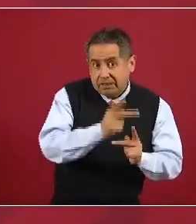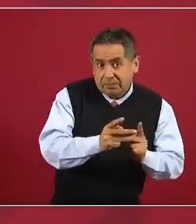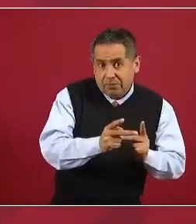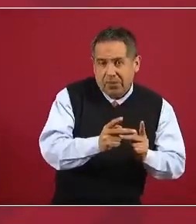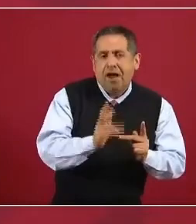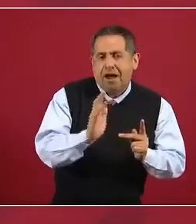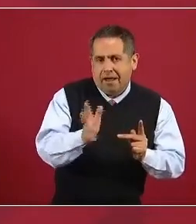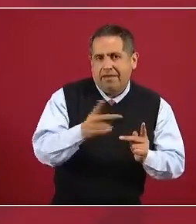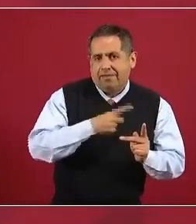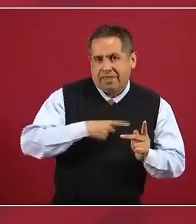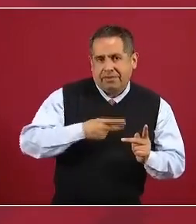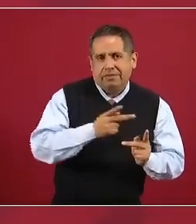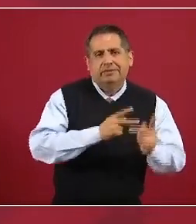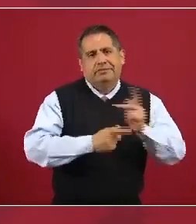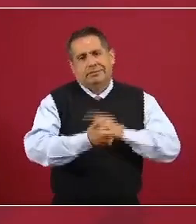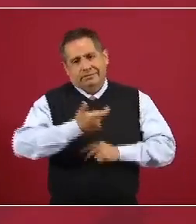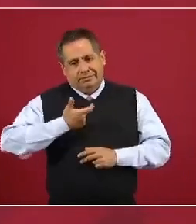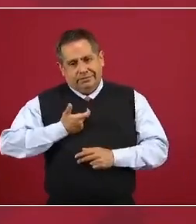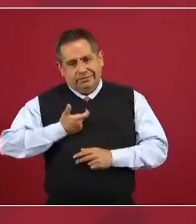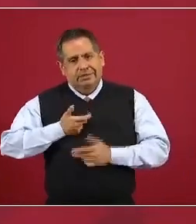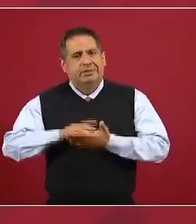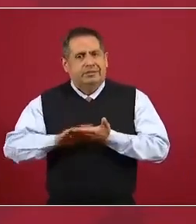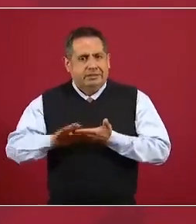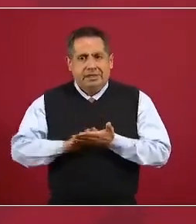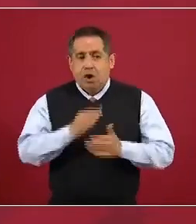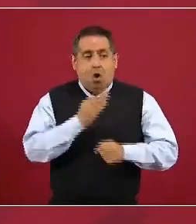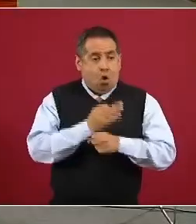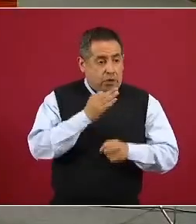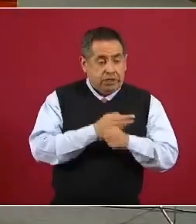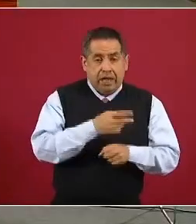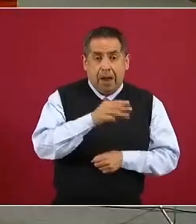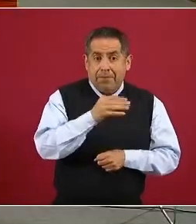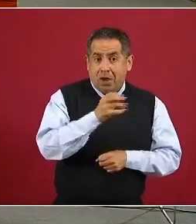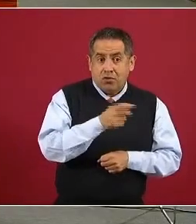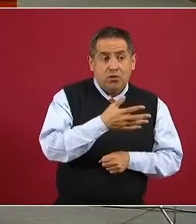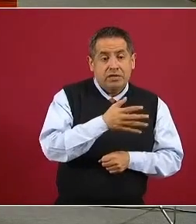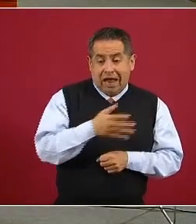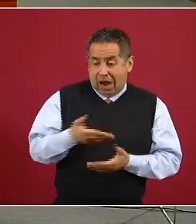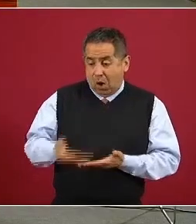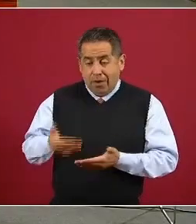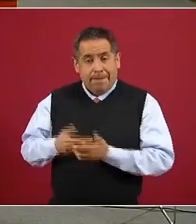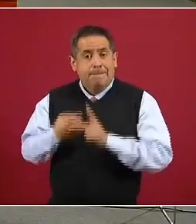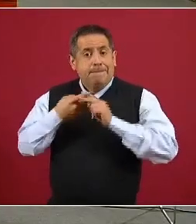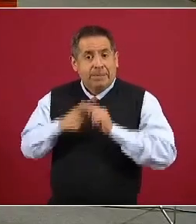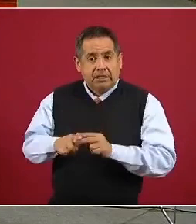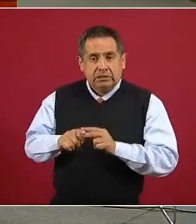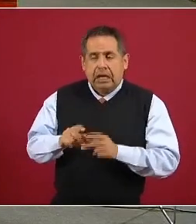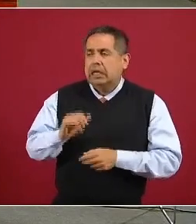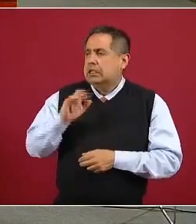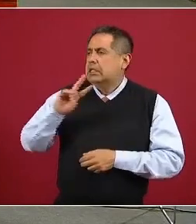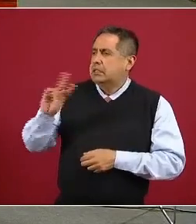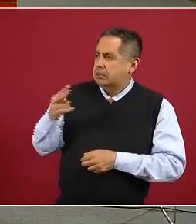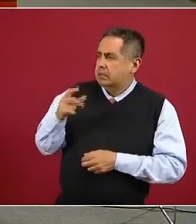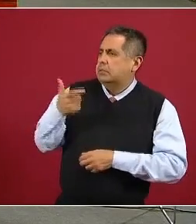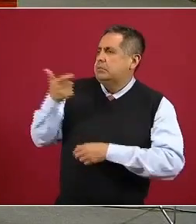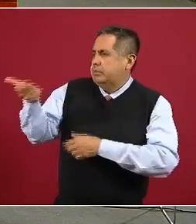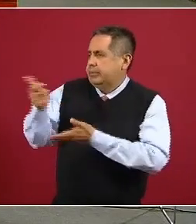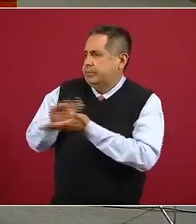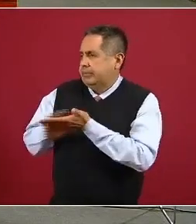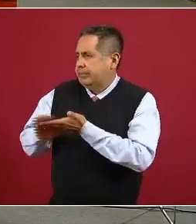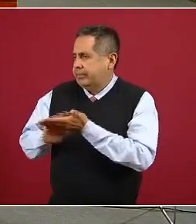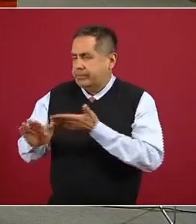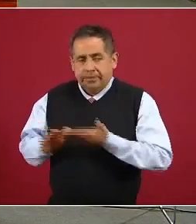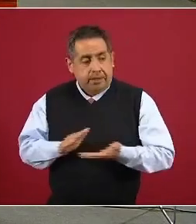apoyo están hoy entrando en la etapa del reembolso de los apoyos financieros. Es por eso